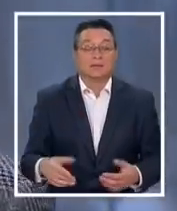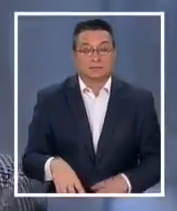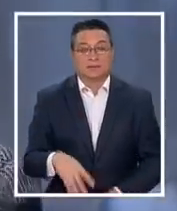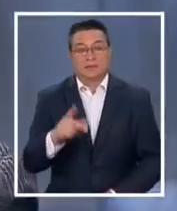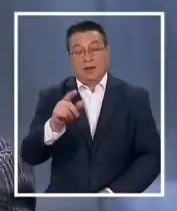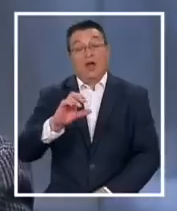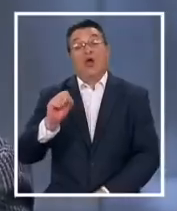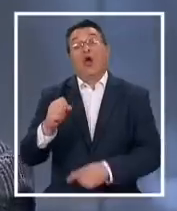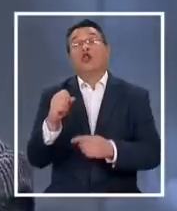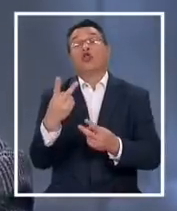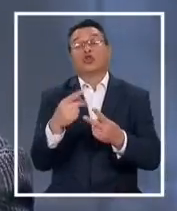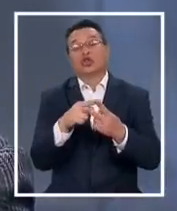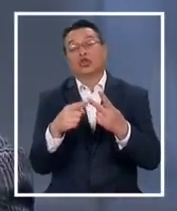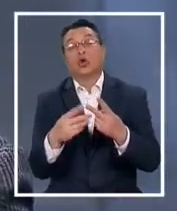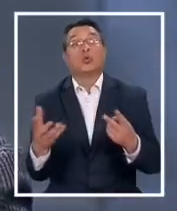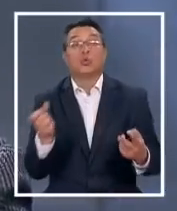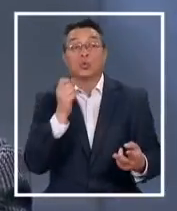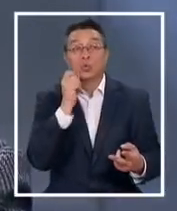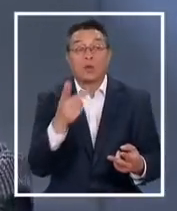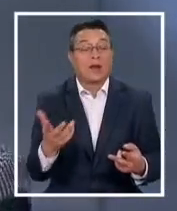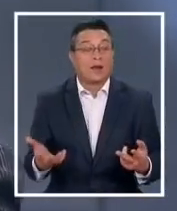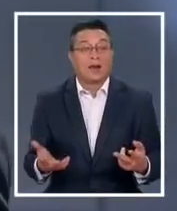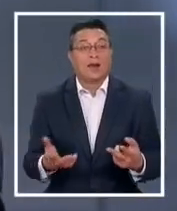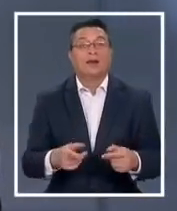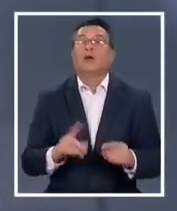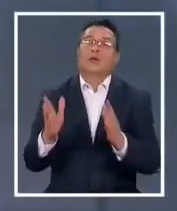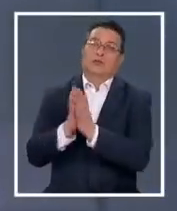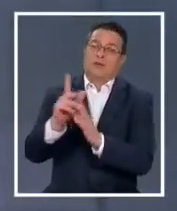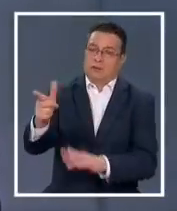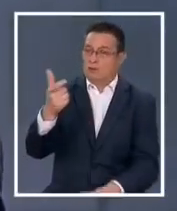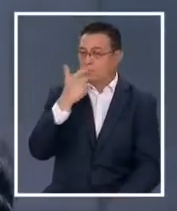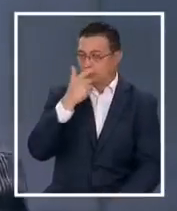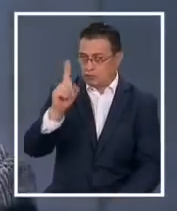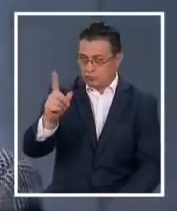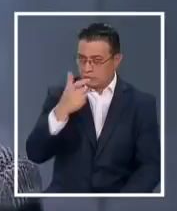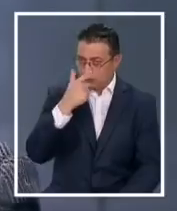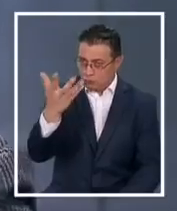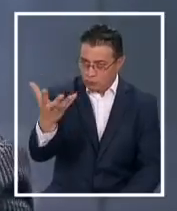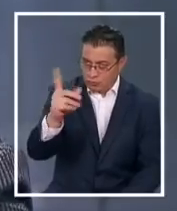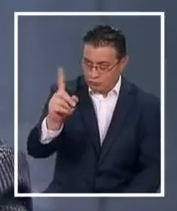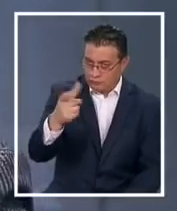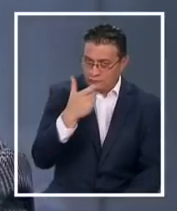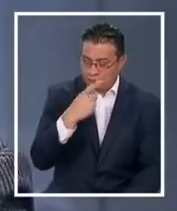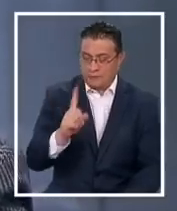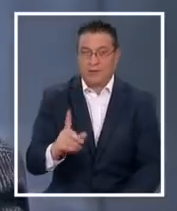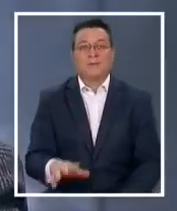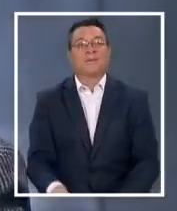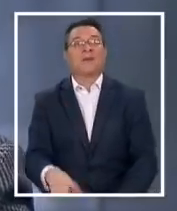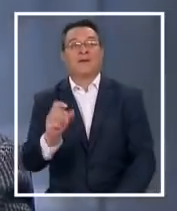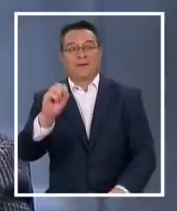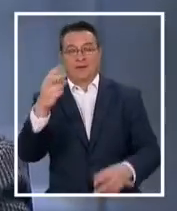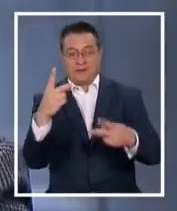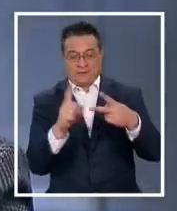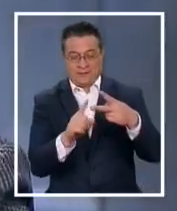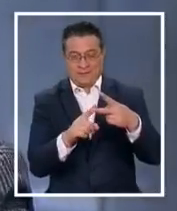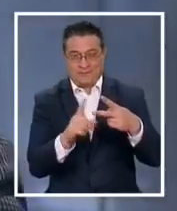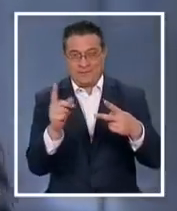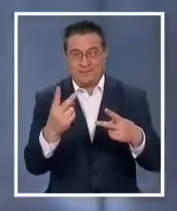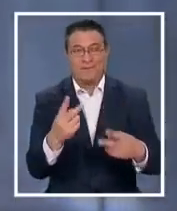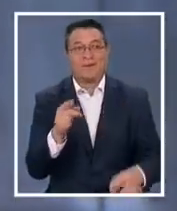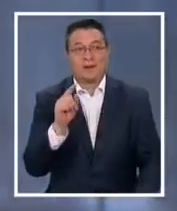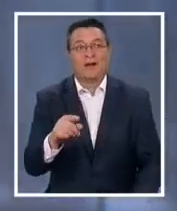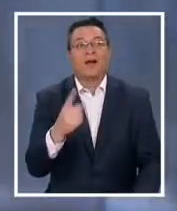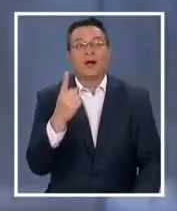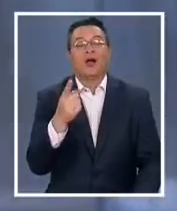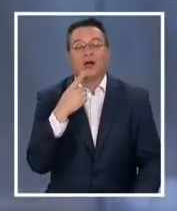la opción 2, ¿qué es lo que pasa? Pepe, aún no se ría, por favor. Aún no te rías, güey. La opción 2 es